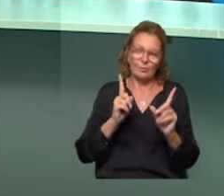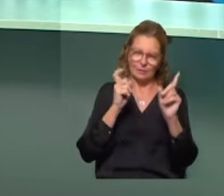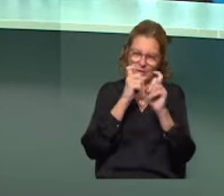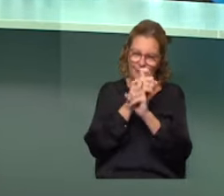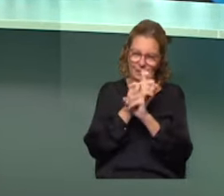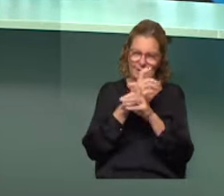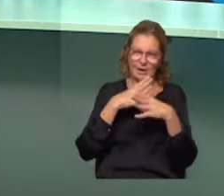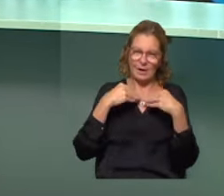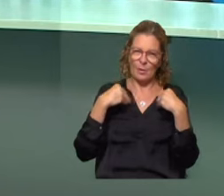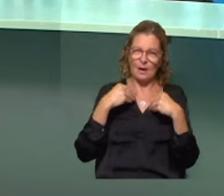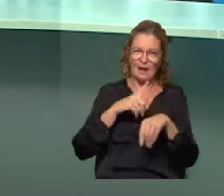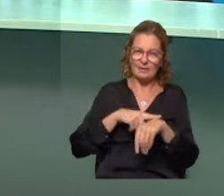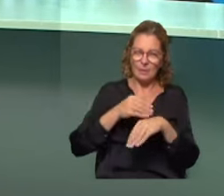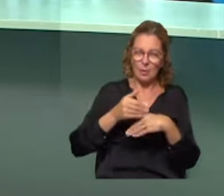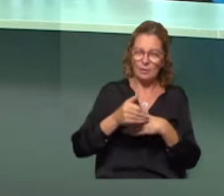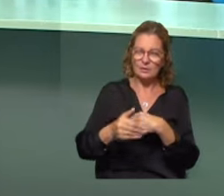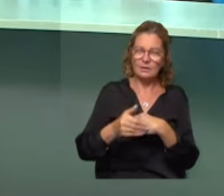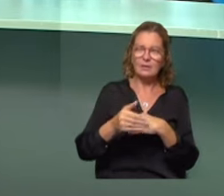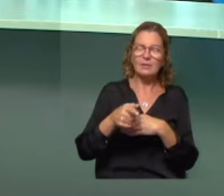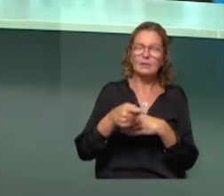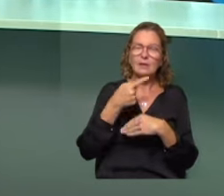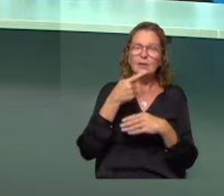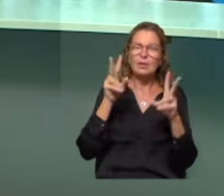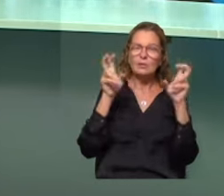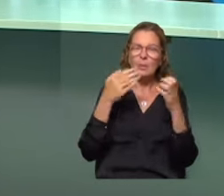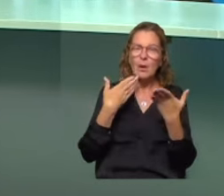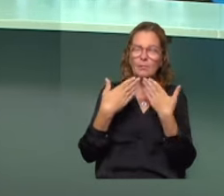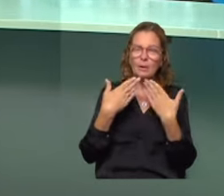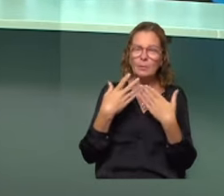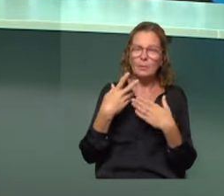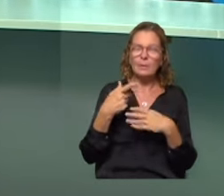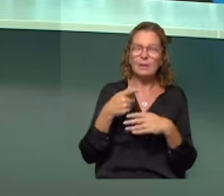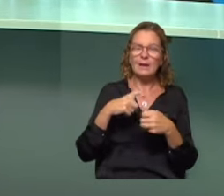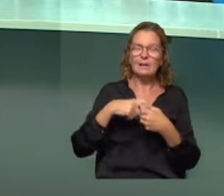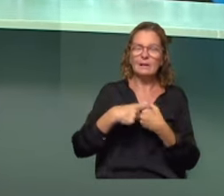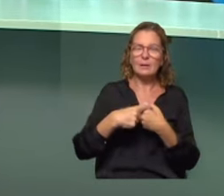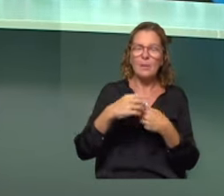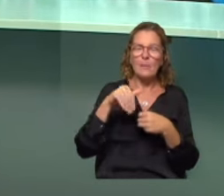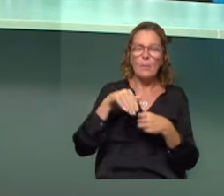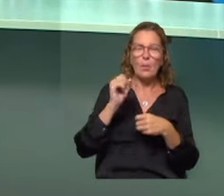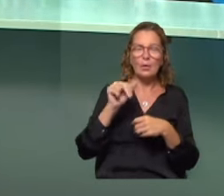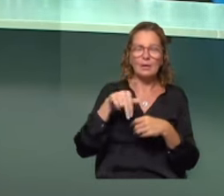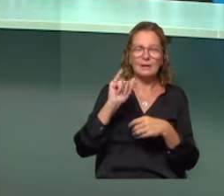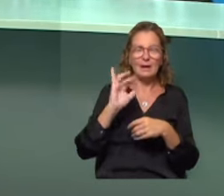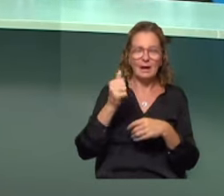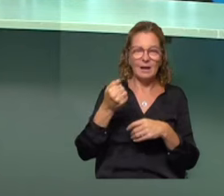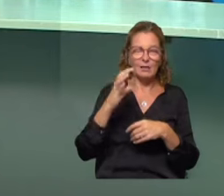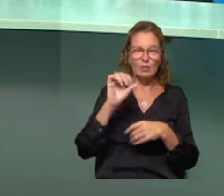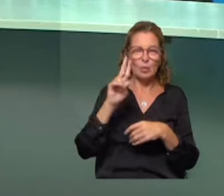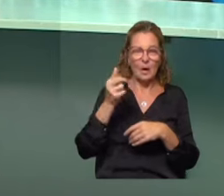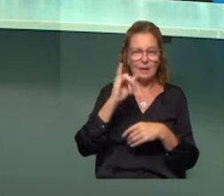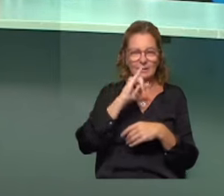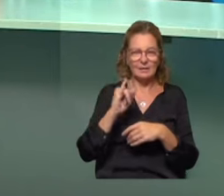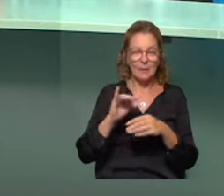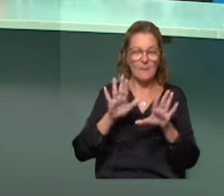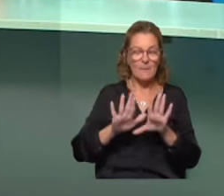complejidades en escuelas de tiempo completo. Y hablamos a propósito de estos temas y de otros con la dirigente sindical Mónica Suárez, que recordó que mañana habrá paro en las escuelas